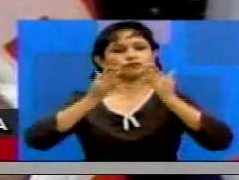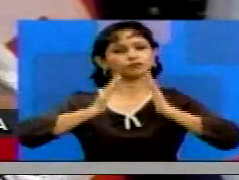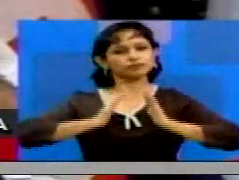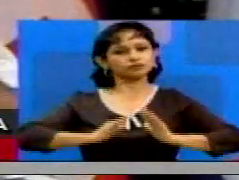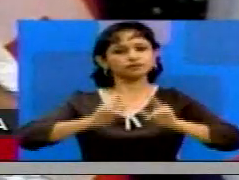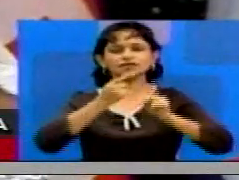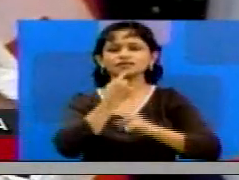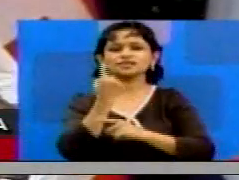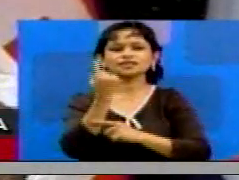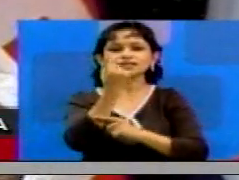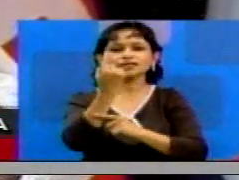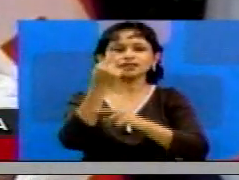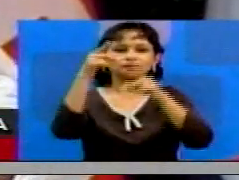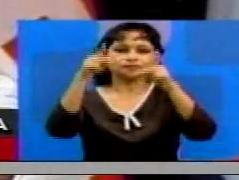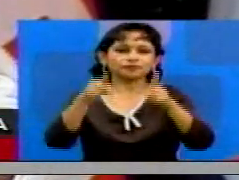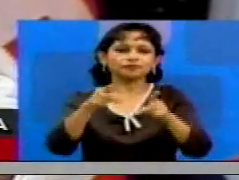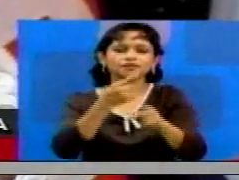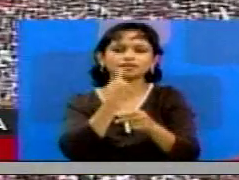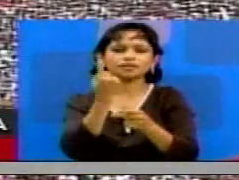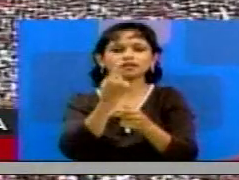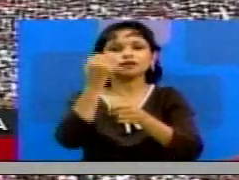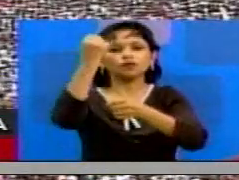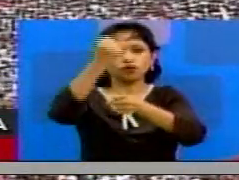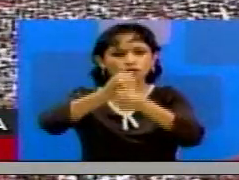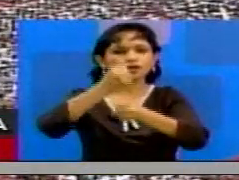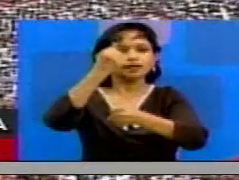tranquilo? ¿Quiénes?